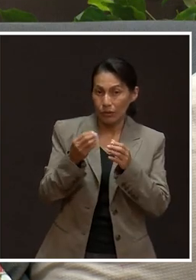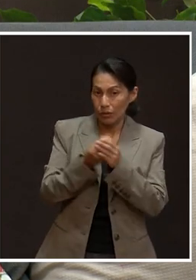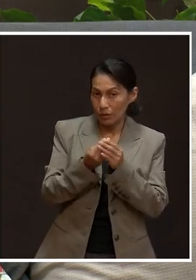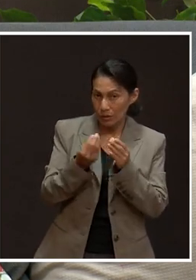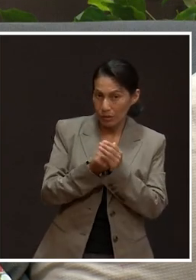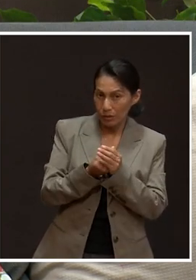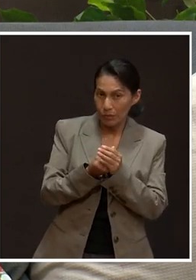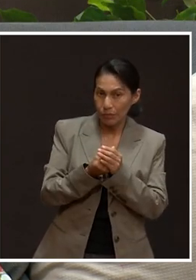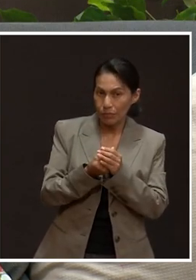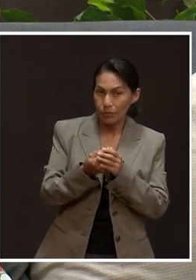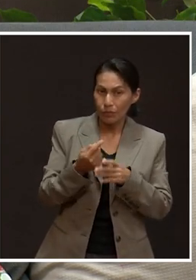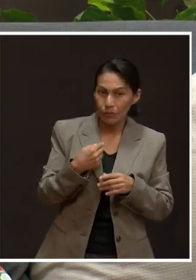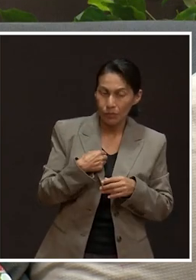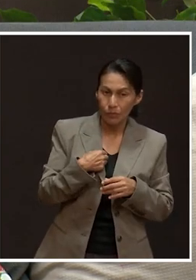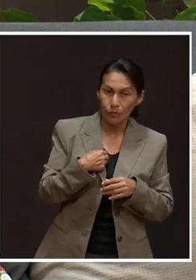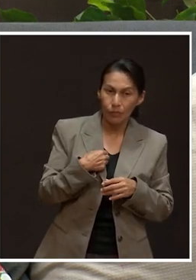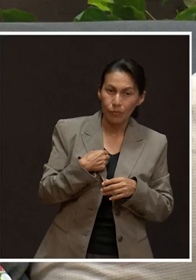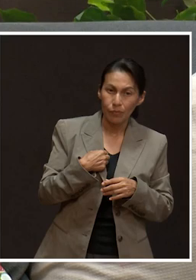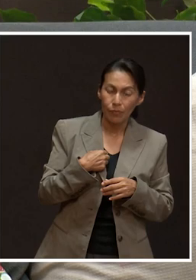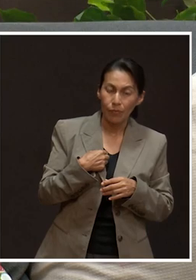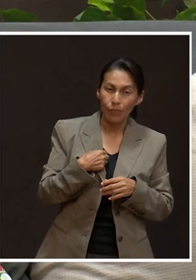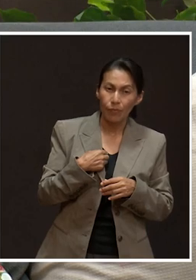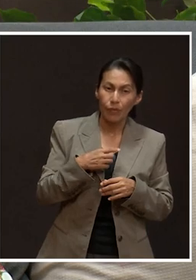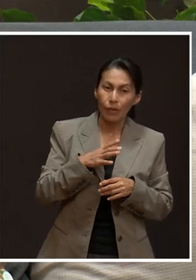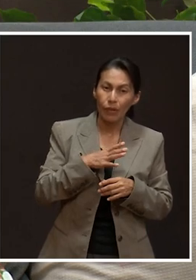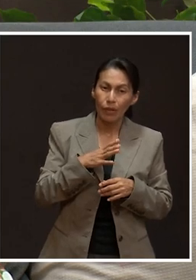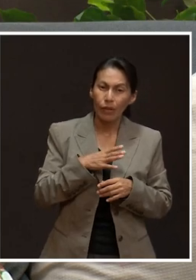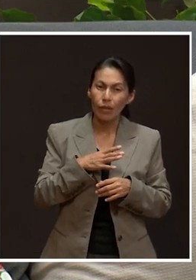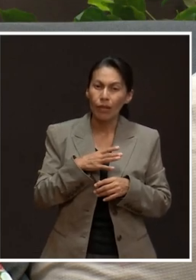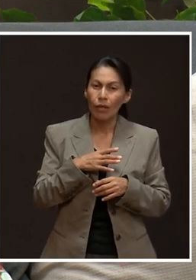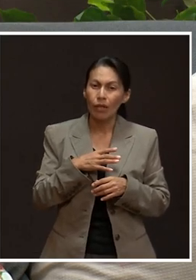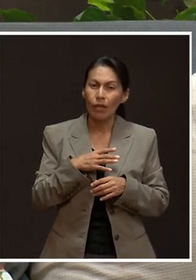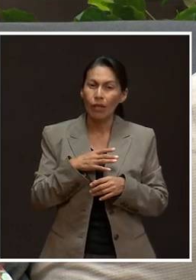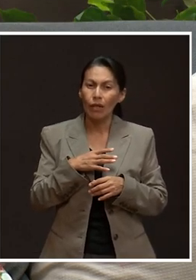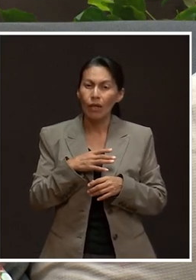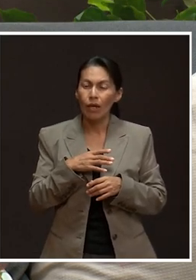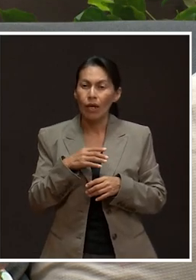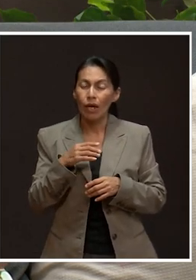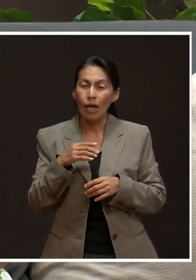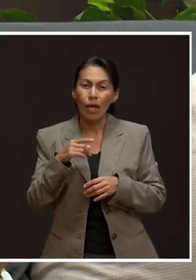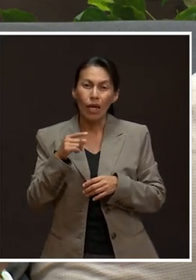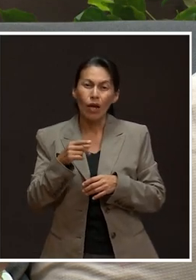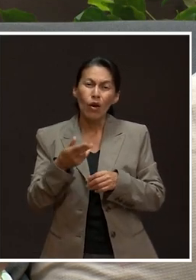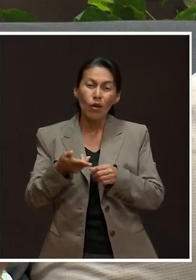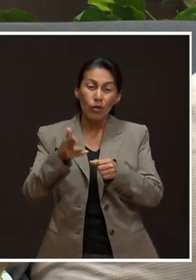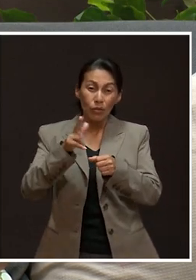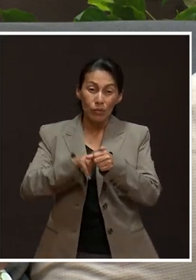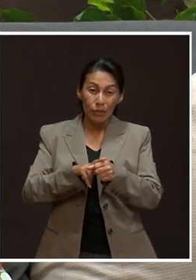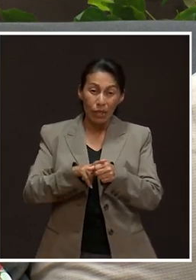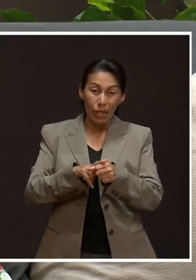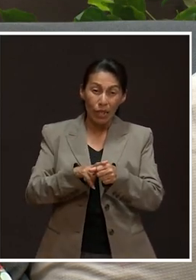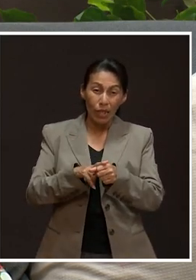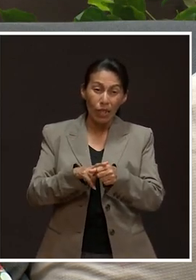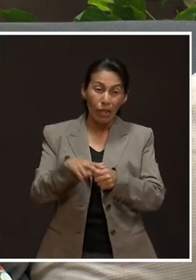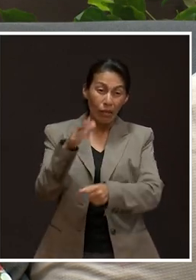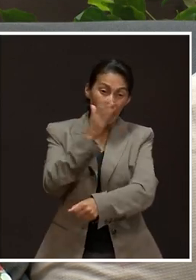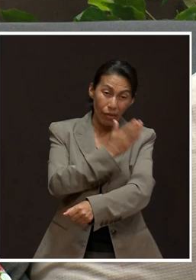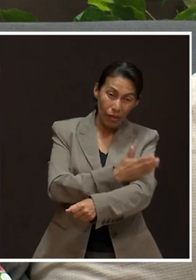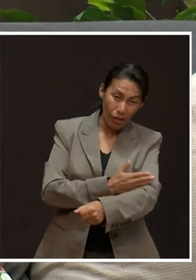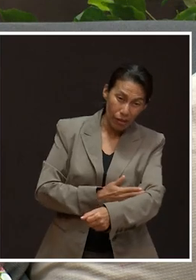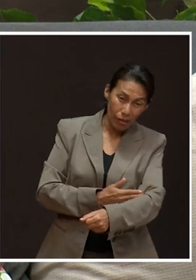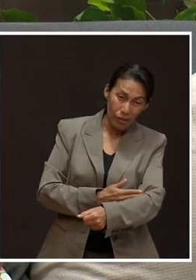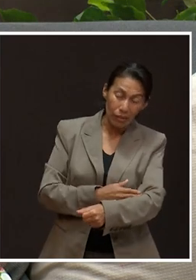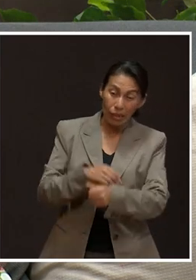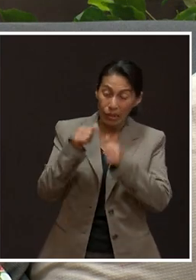monitora, mi pasillo se enfermó y yo tenía que estar en el hospital toda la tarde. Yo tenía